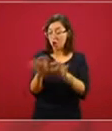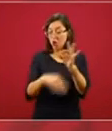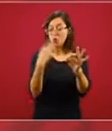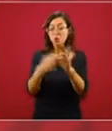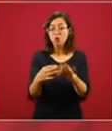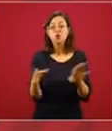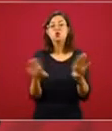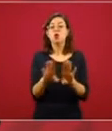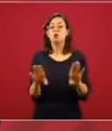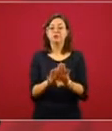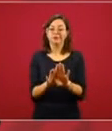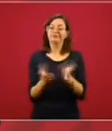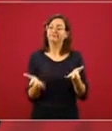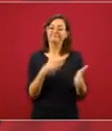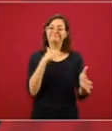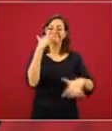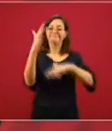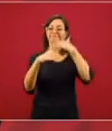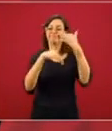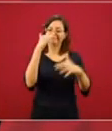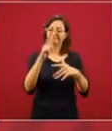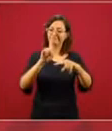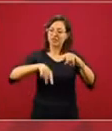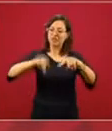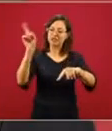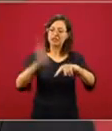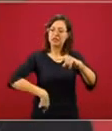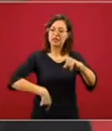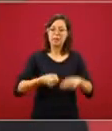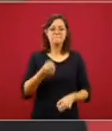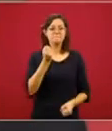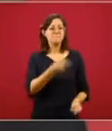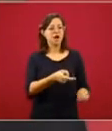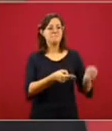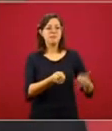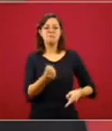con los privilegios, con el saqueo.